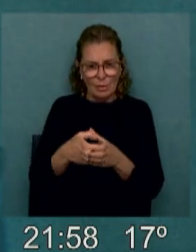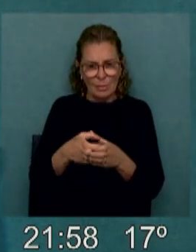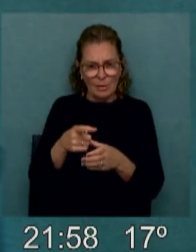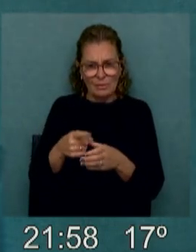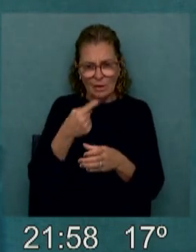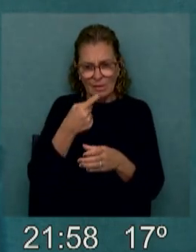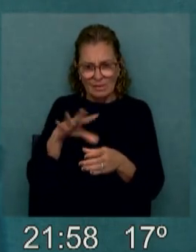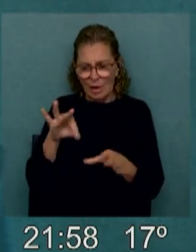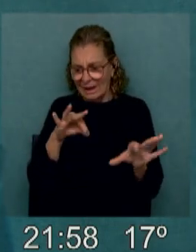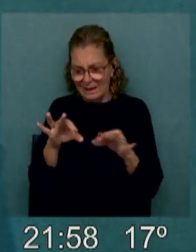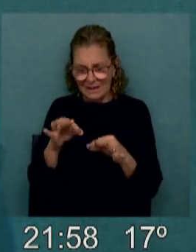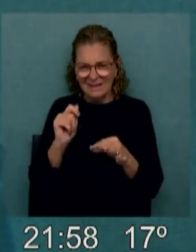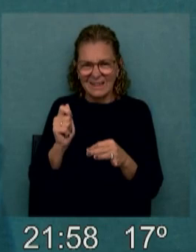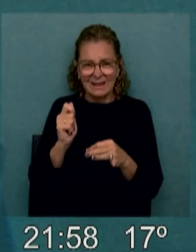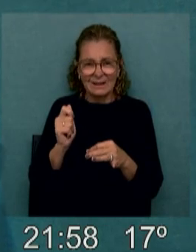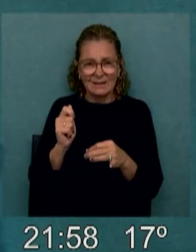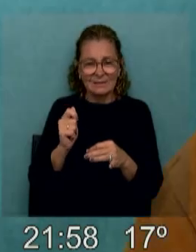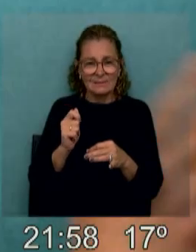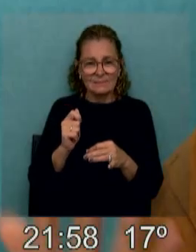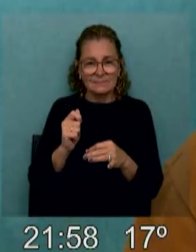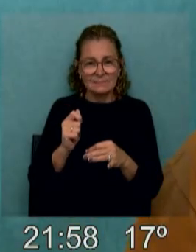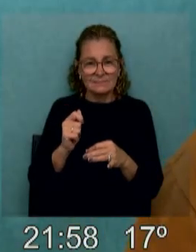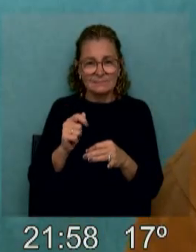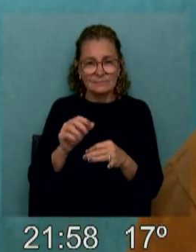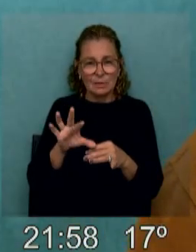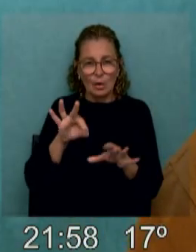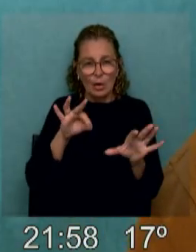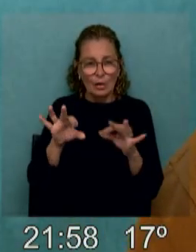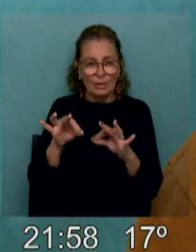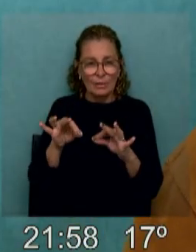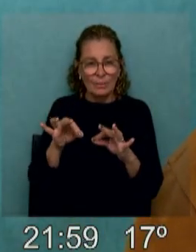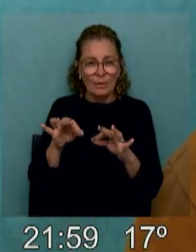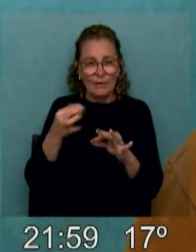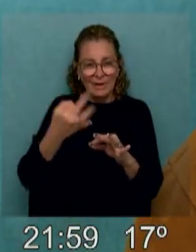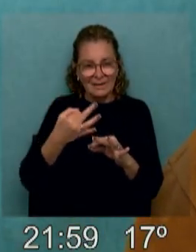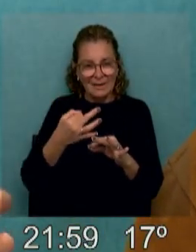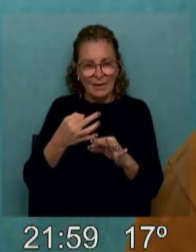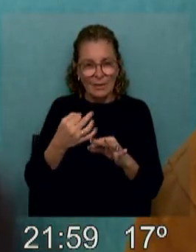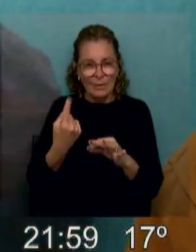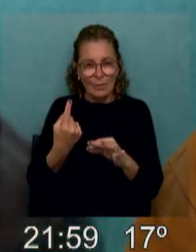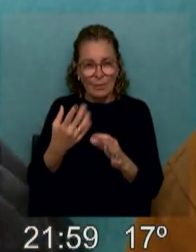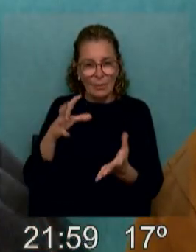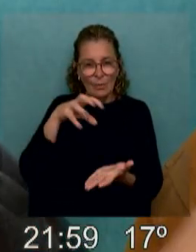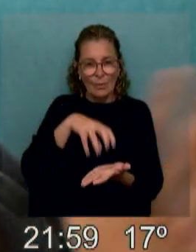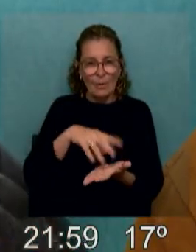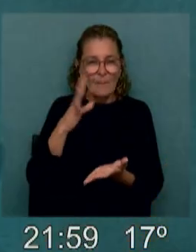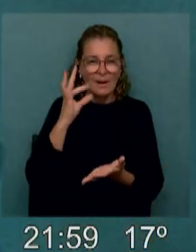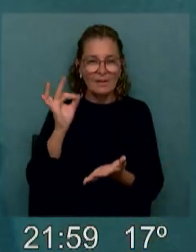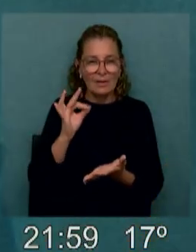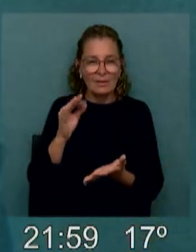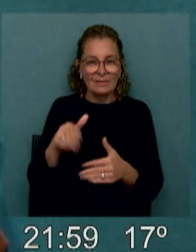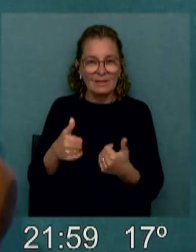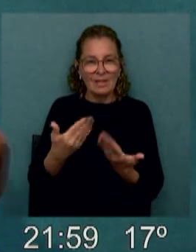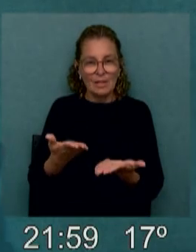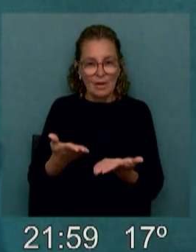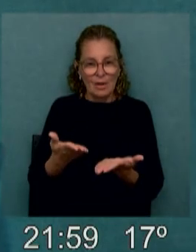ellos decidiendo cuál iba a ser el corte. Porque corrijo que hubo realmente, o sea, un lugar, perdón. Se le cedió, hay